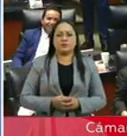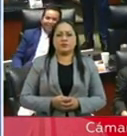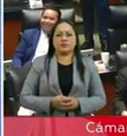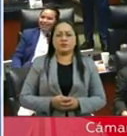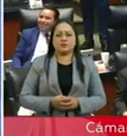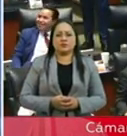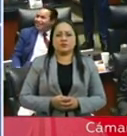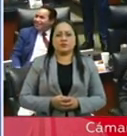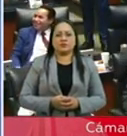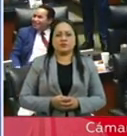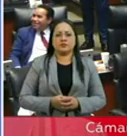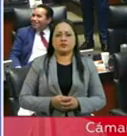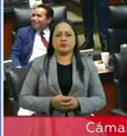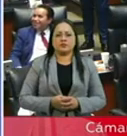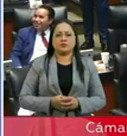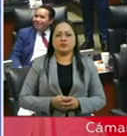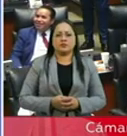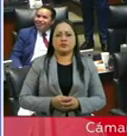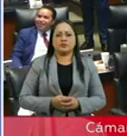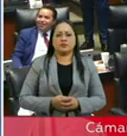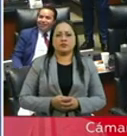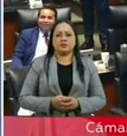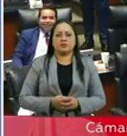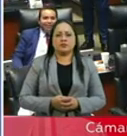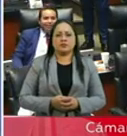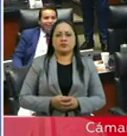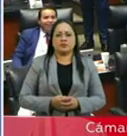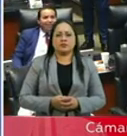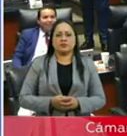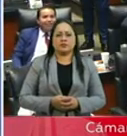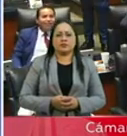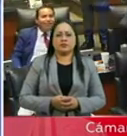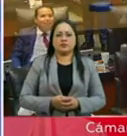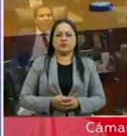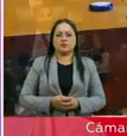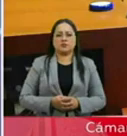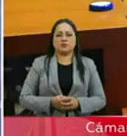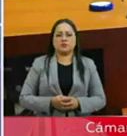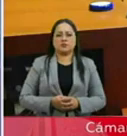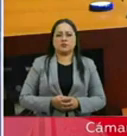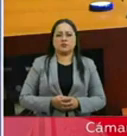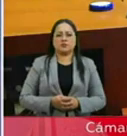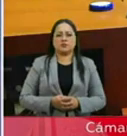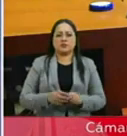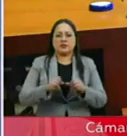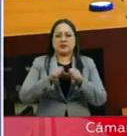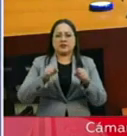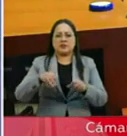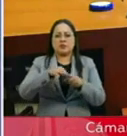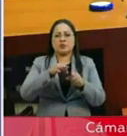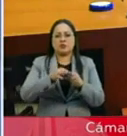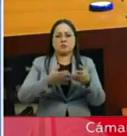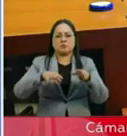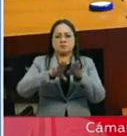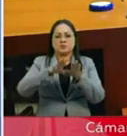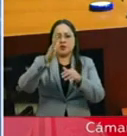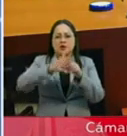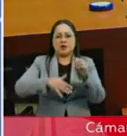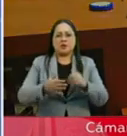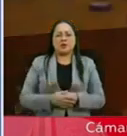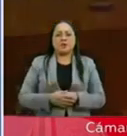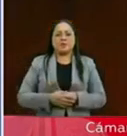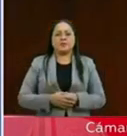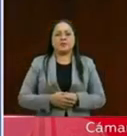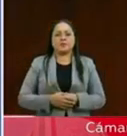tomó las conducciones de Palacio Nacional eh Claudia shen tendría mucho más cercanía con a sheli Ramírez la